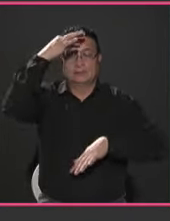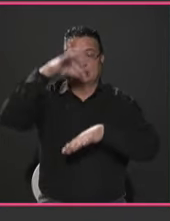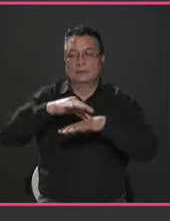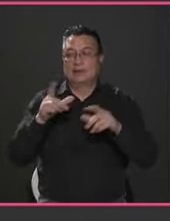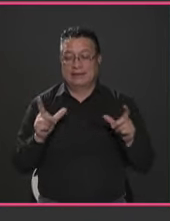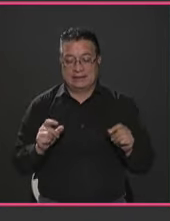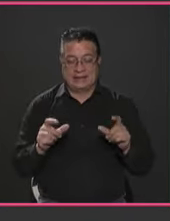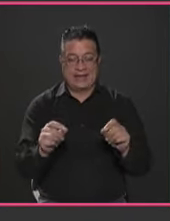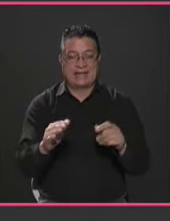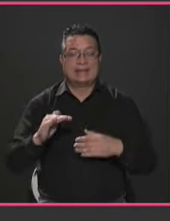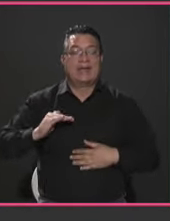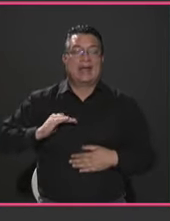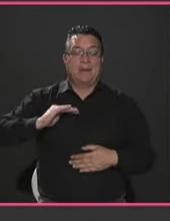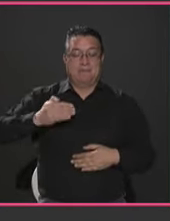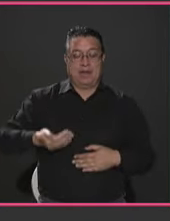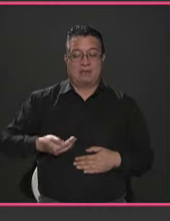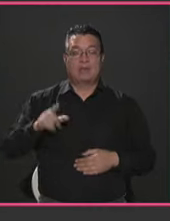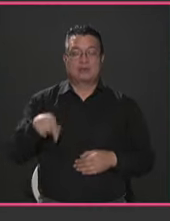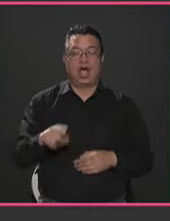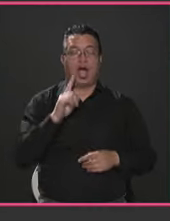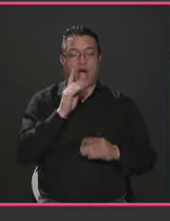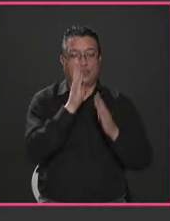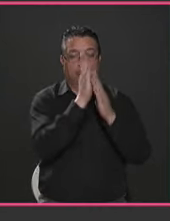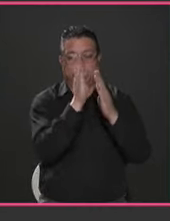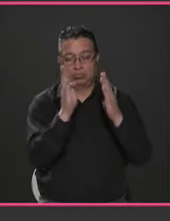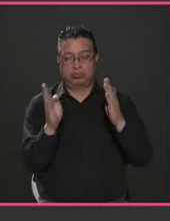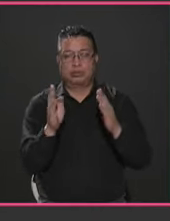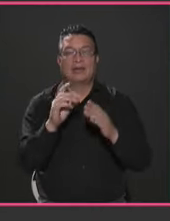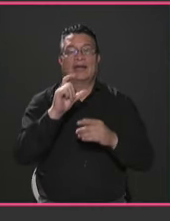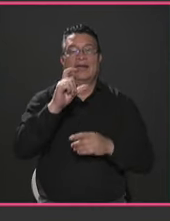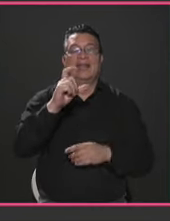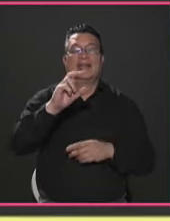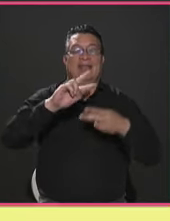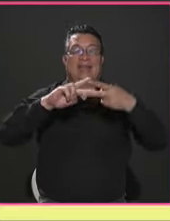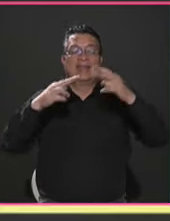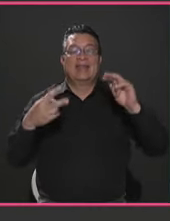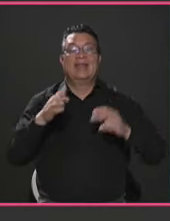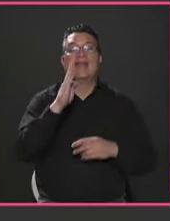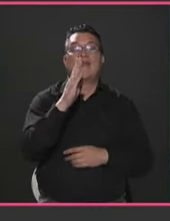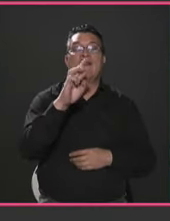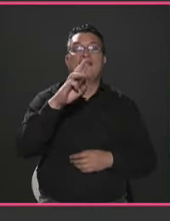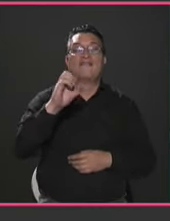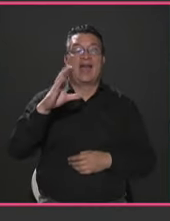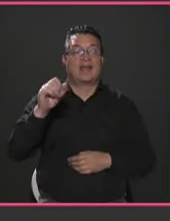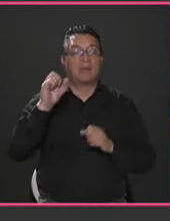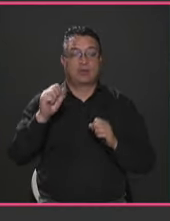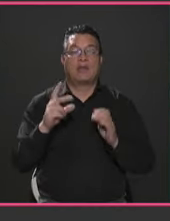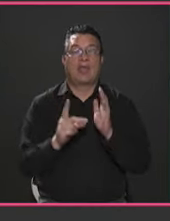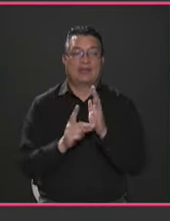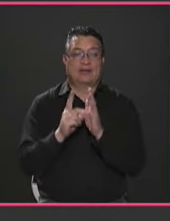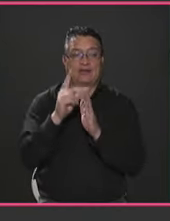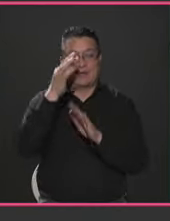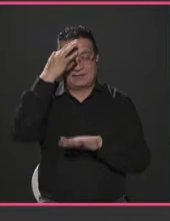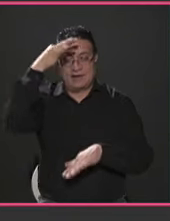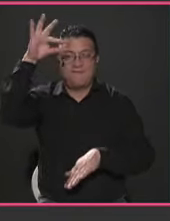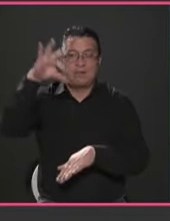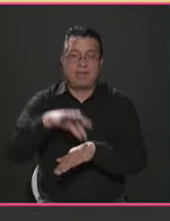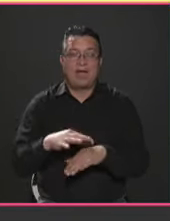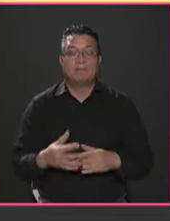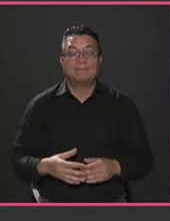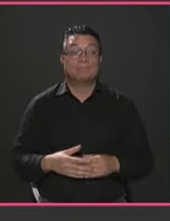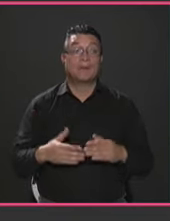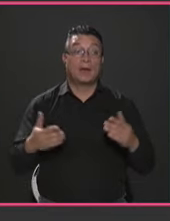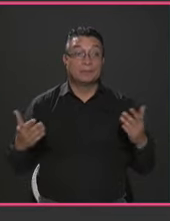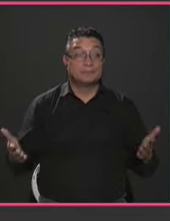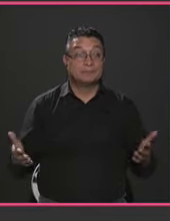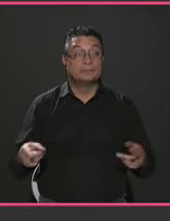cáncer de mama mediante la secuenciación de los genes braca que indica la predisposición a desarrollar esta enfermedad Así